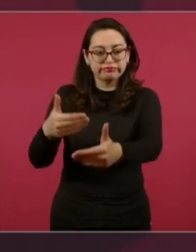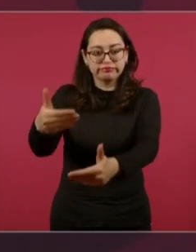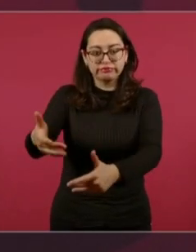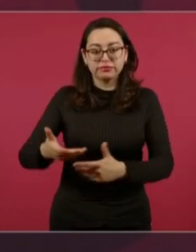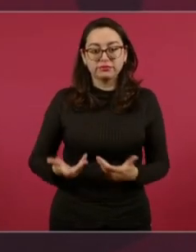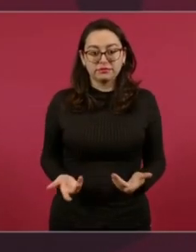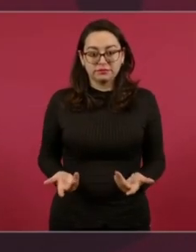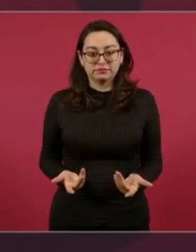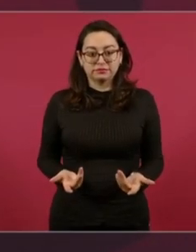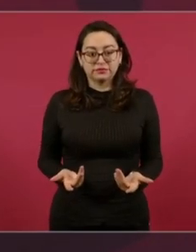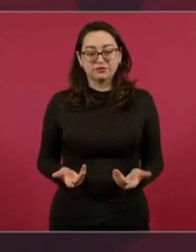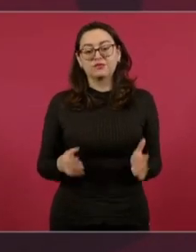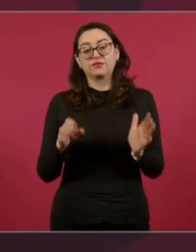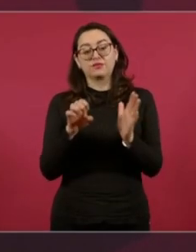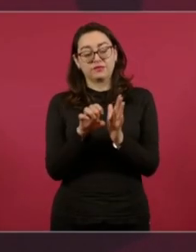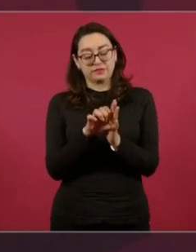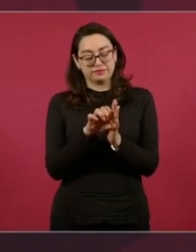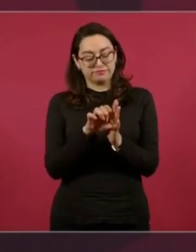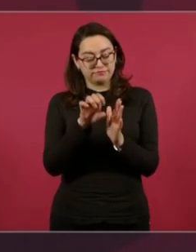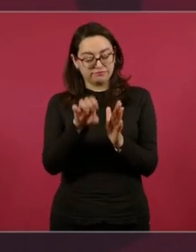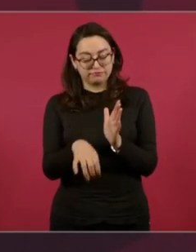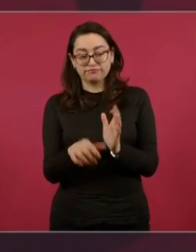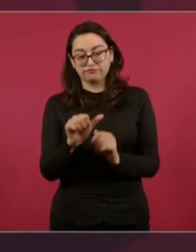todos los tramos de carreteras afectados